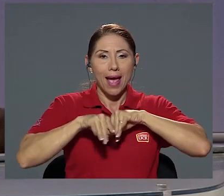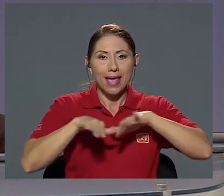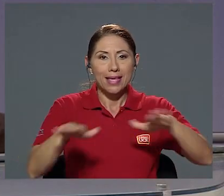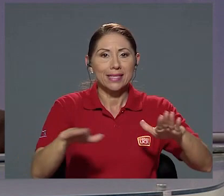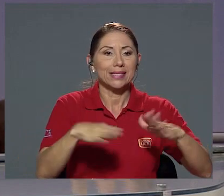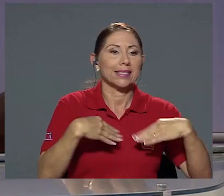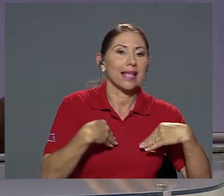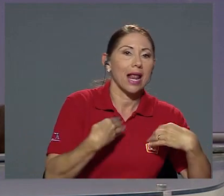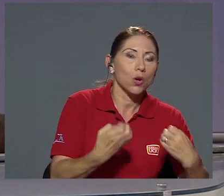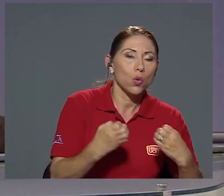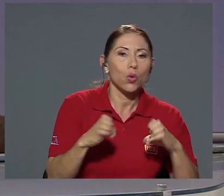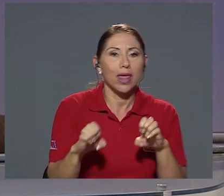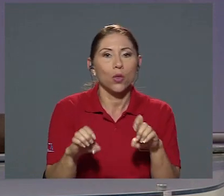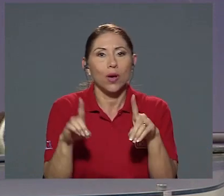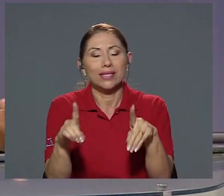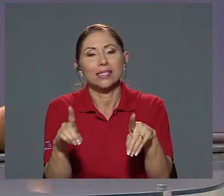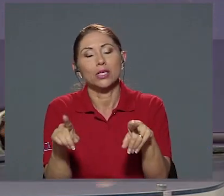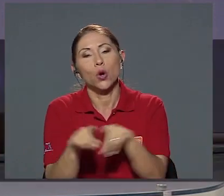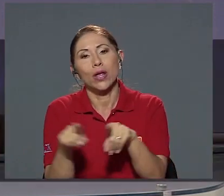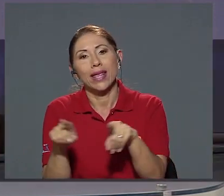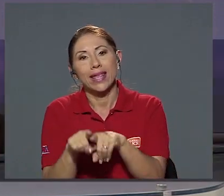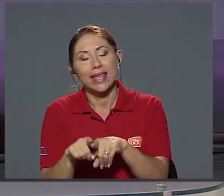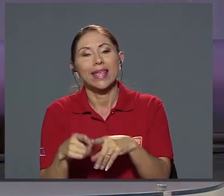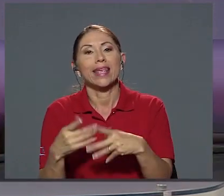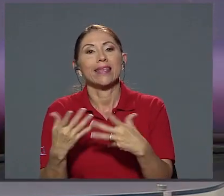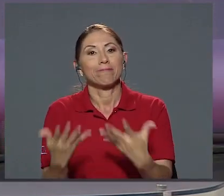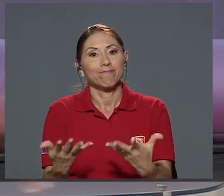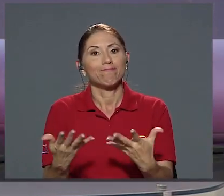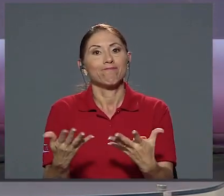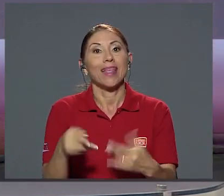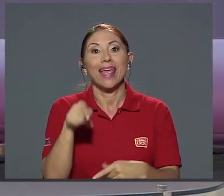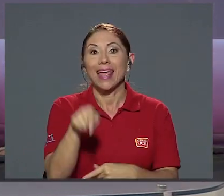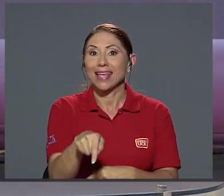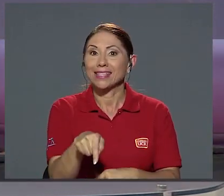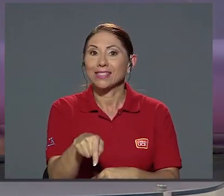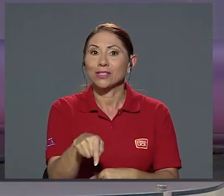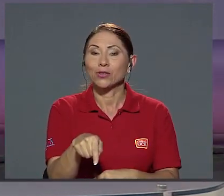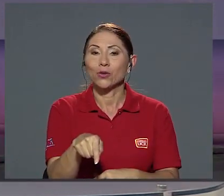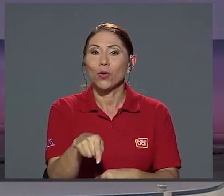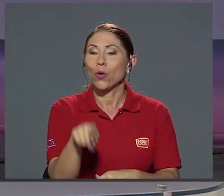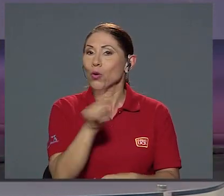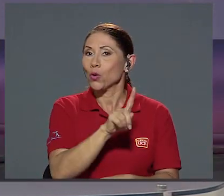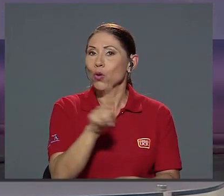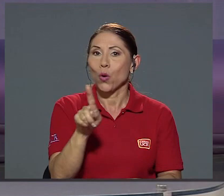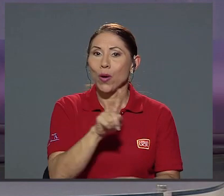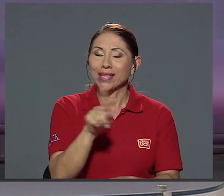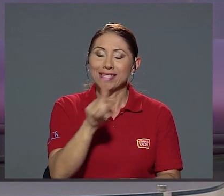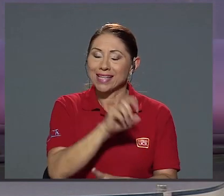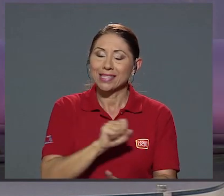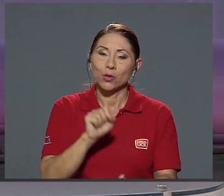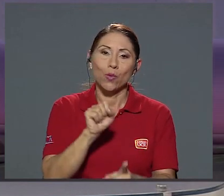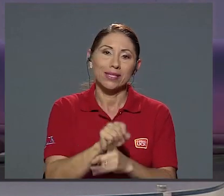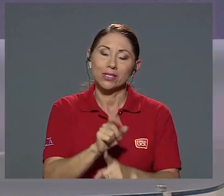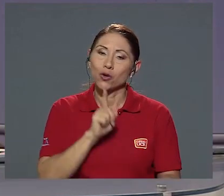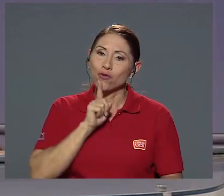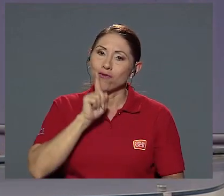de salud, de educación, y por supuesto esto dista mucho de ser la realidad